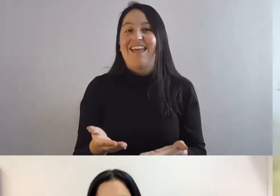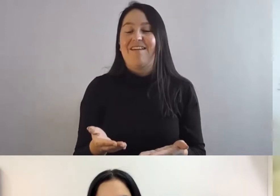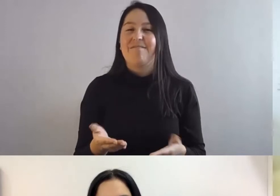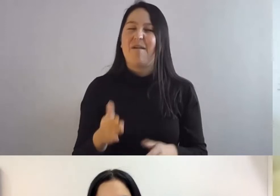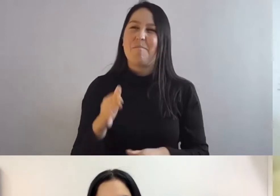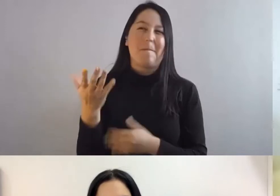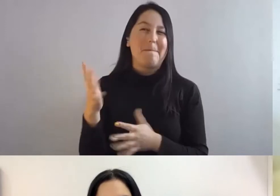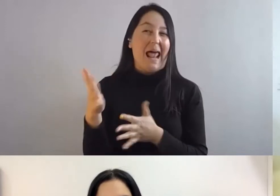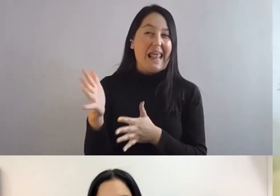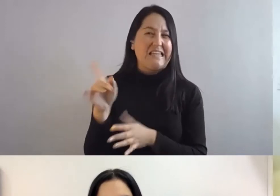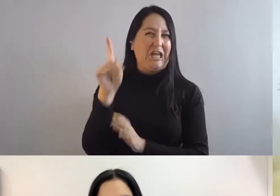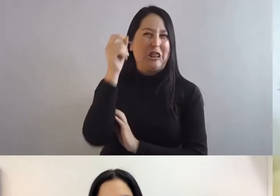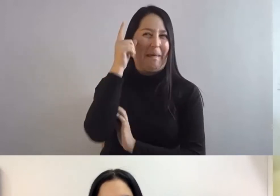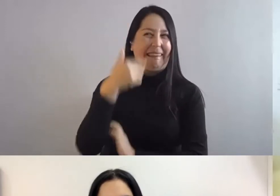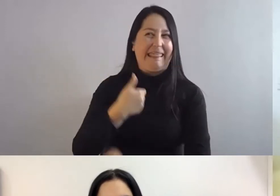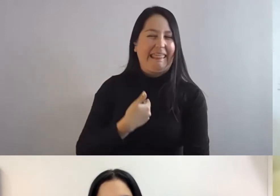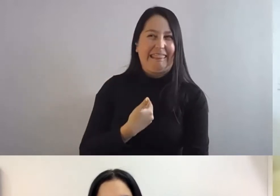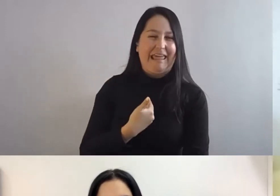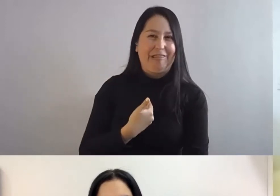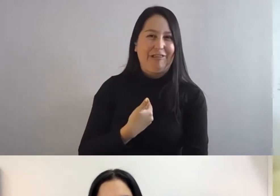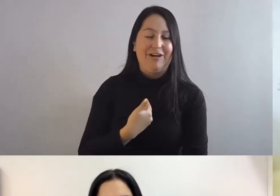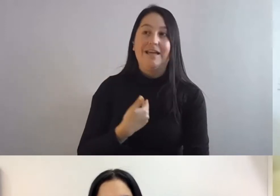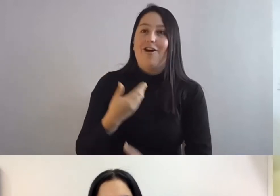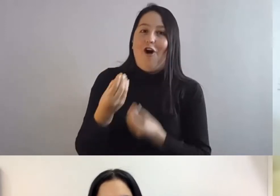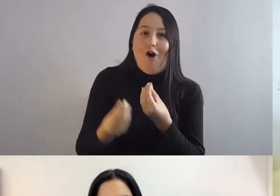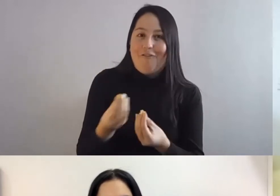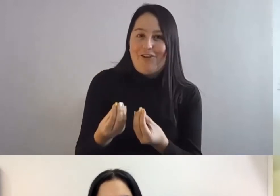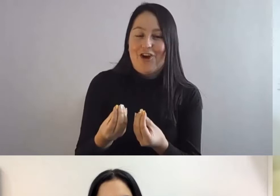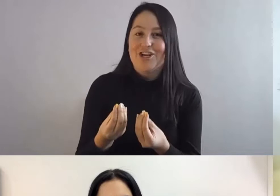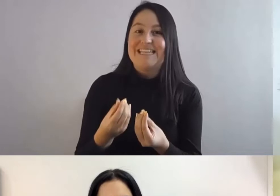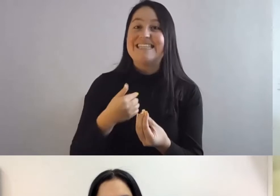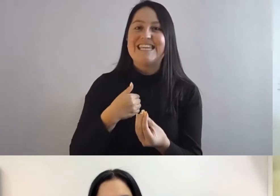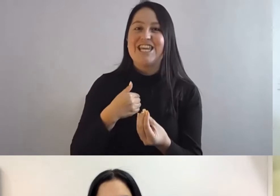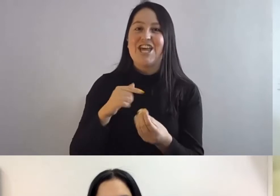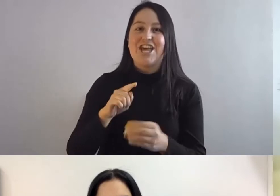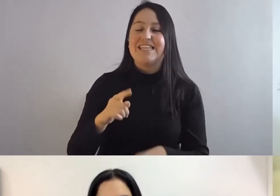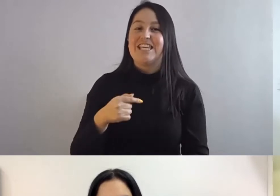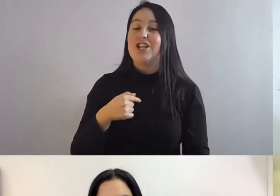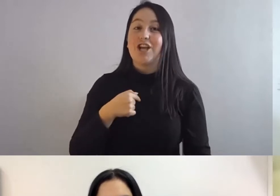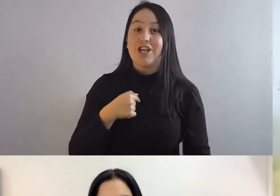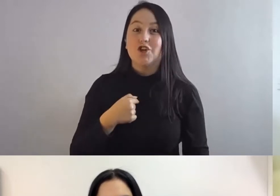entendiendo claramente si el canal de comunicación que estoy ocupando no es el que corresponde.